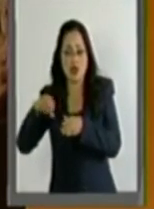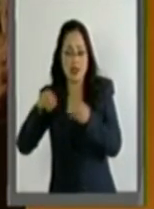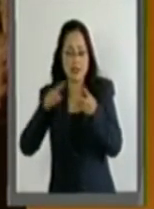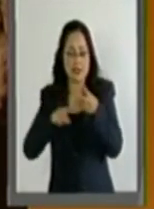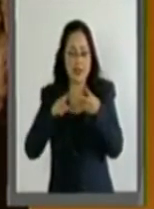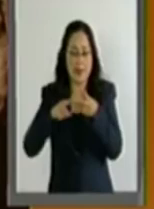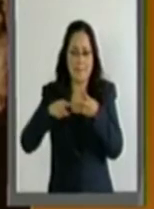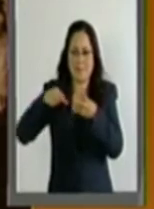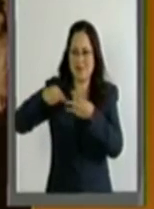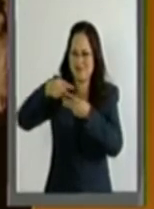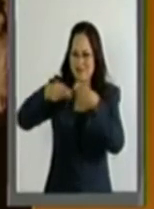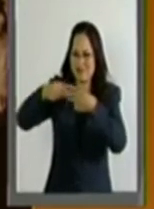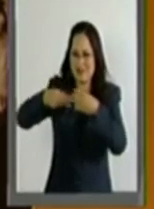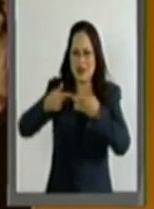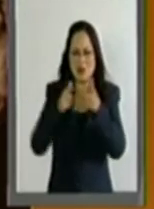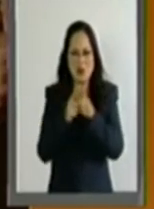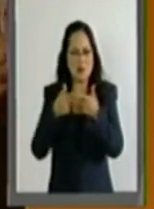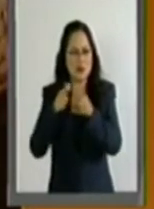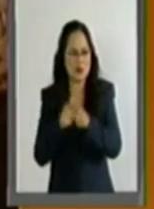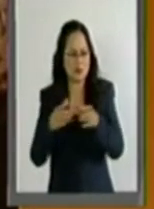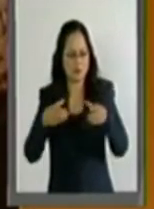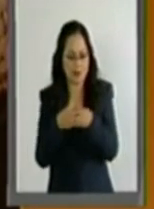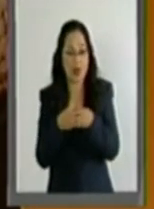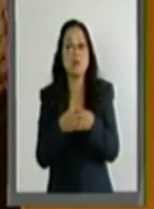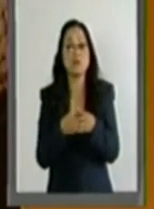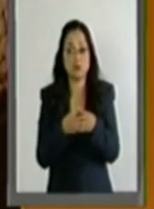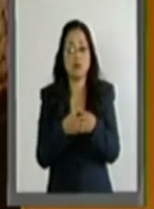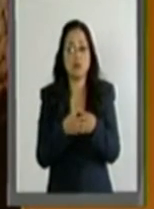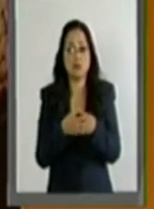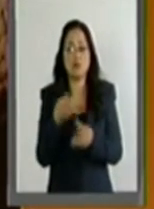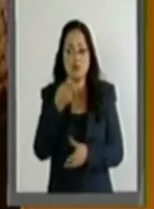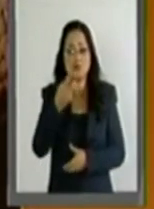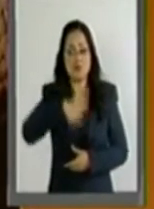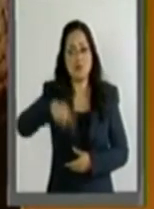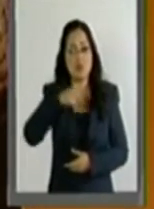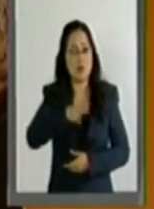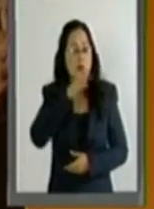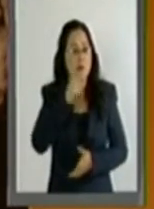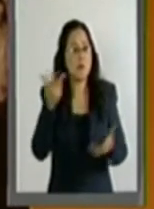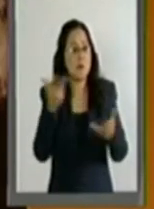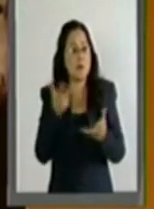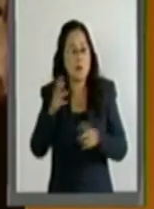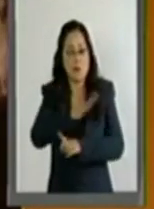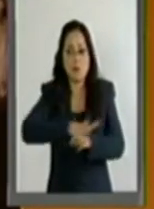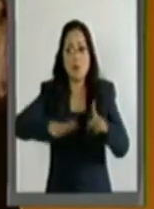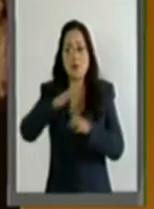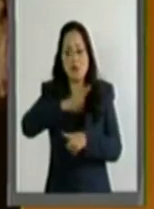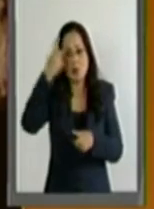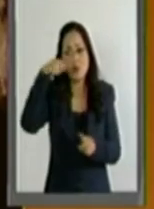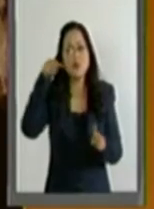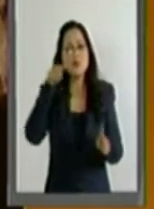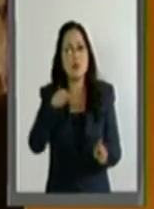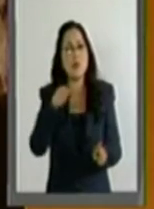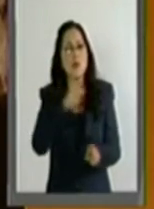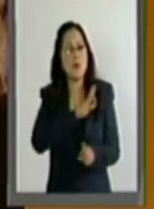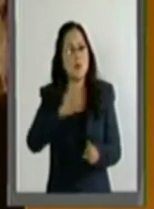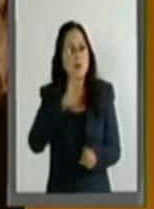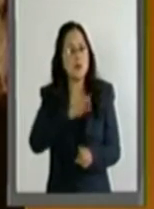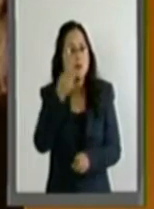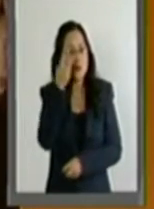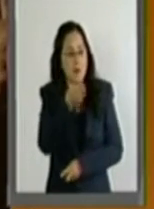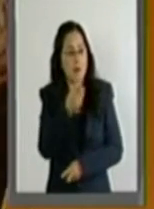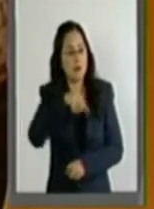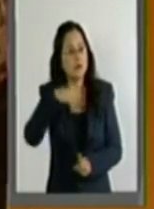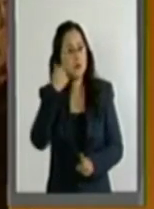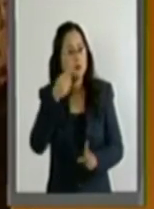estuviese alejado de ese círculo podría entonces tener las condiciones que